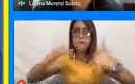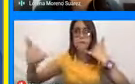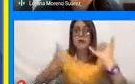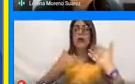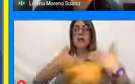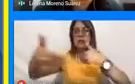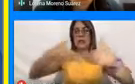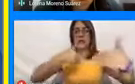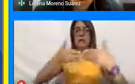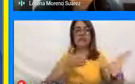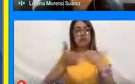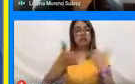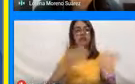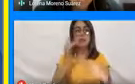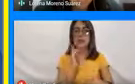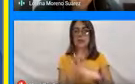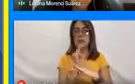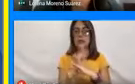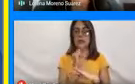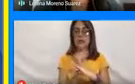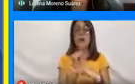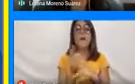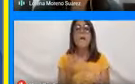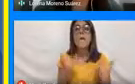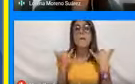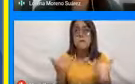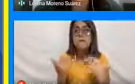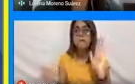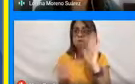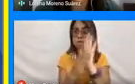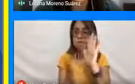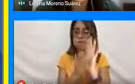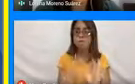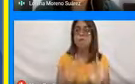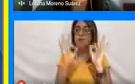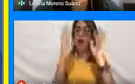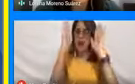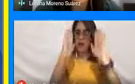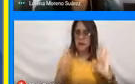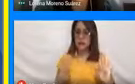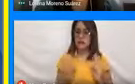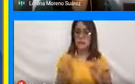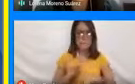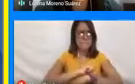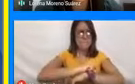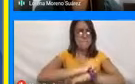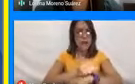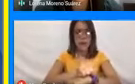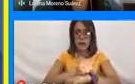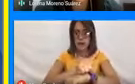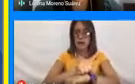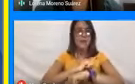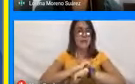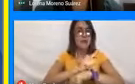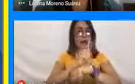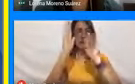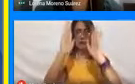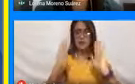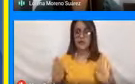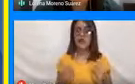servicios institucionales que garanticen una atención inmediata en materia de